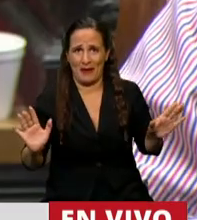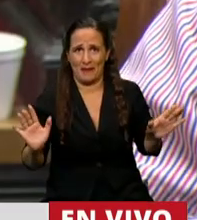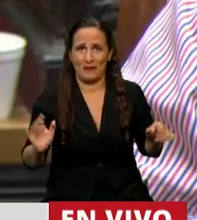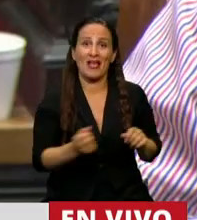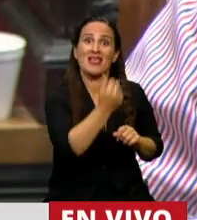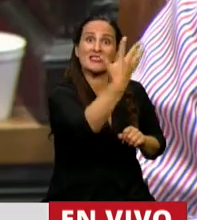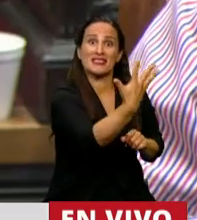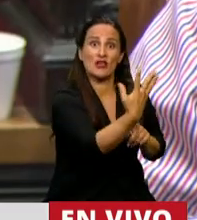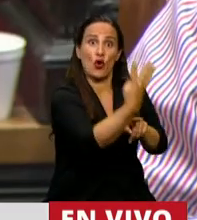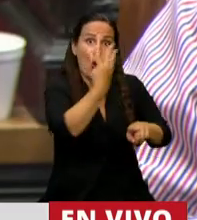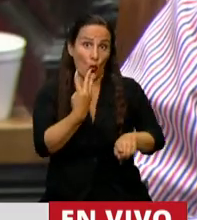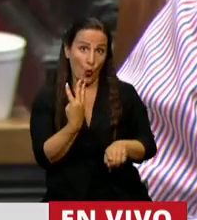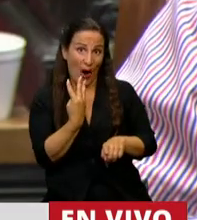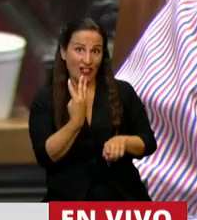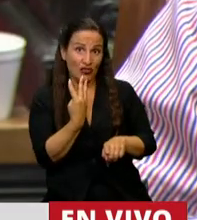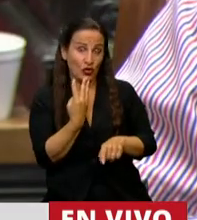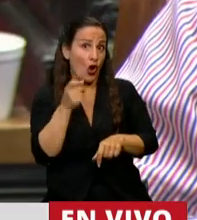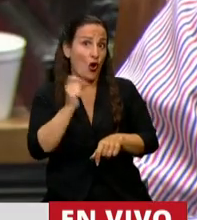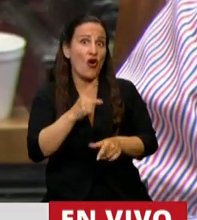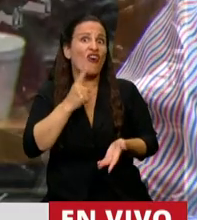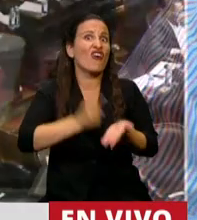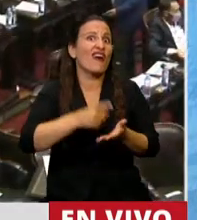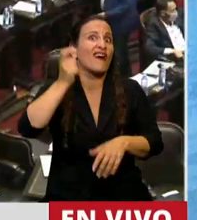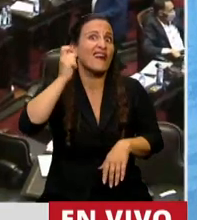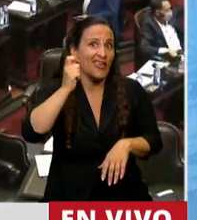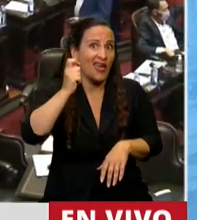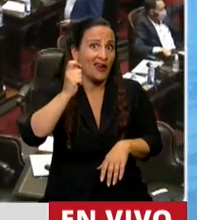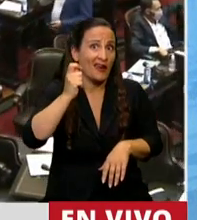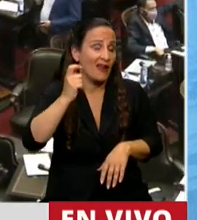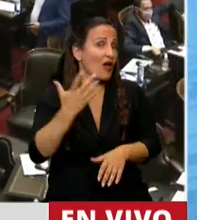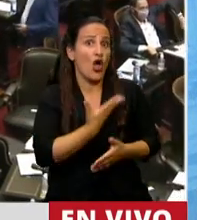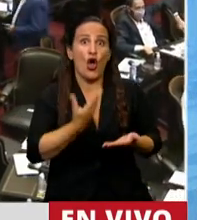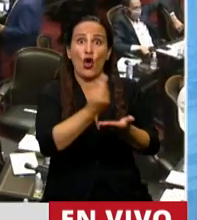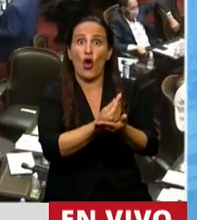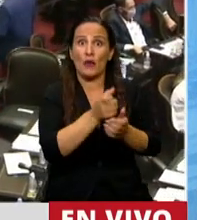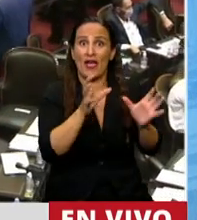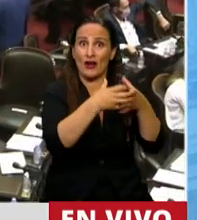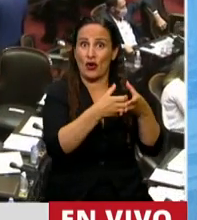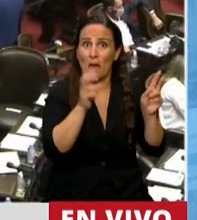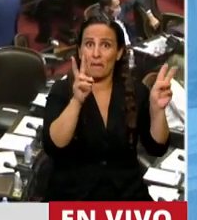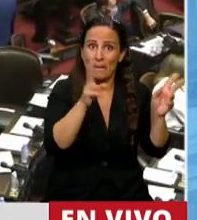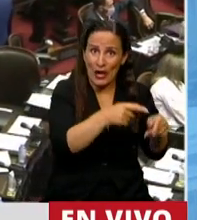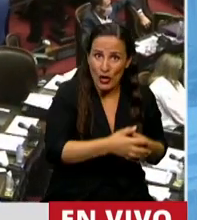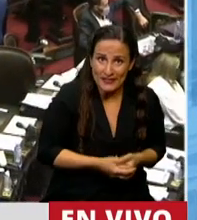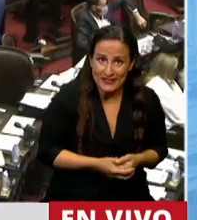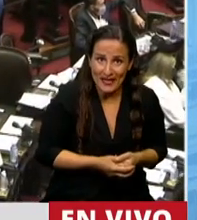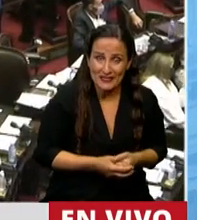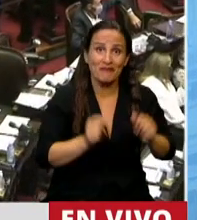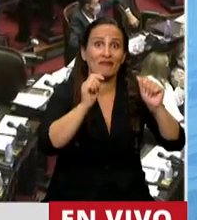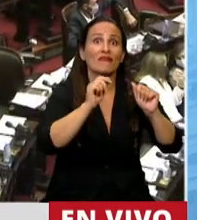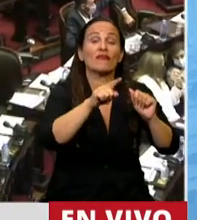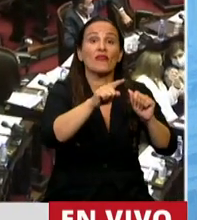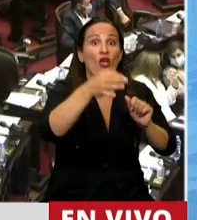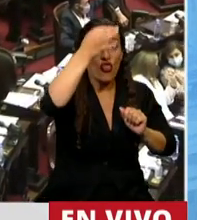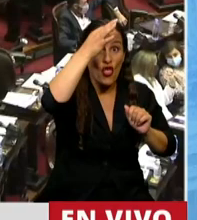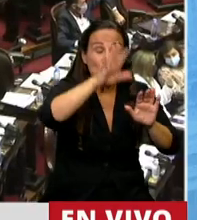4 de 5 miembros de la Corte Suprema de Justicia las designaron gobiernos peronistas, compañeros. 10 de 12 de los de